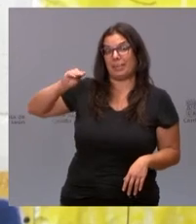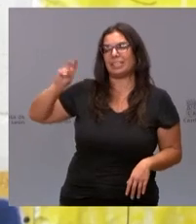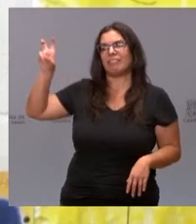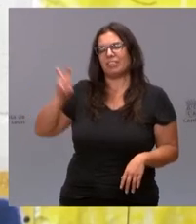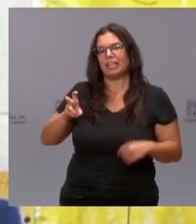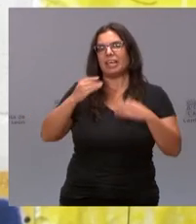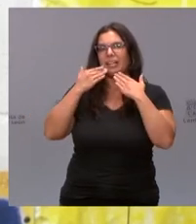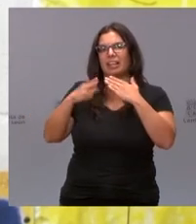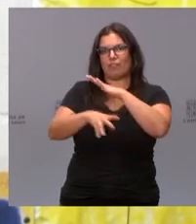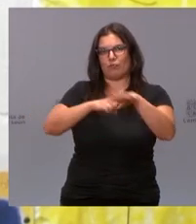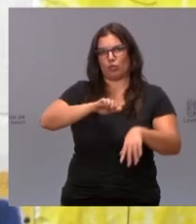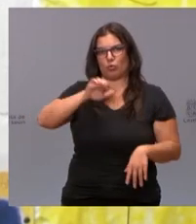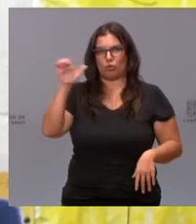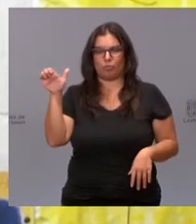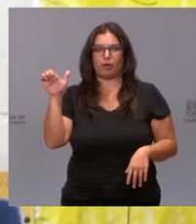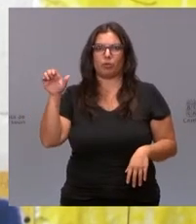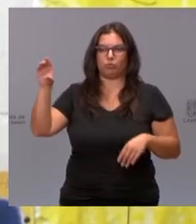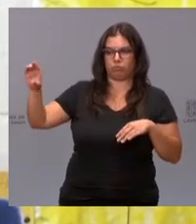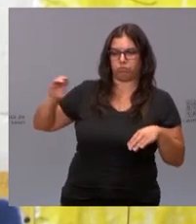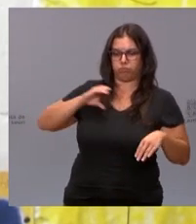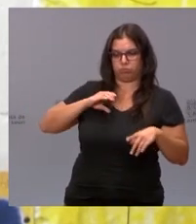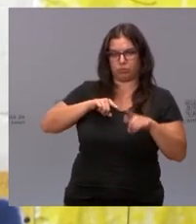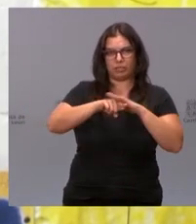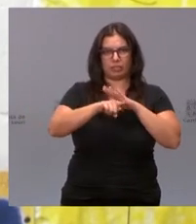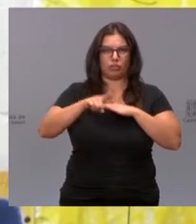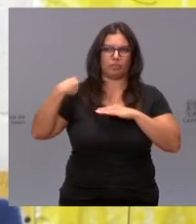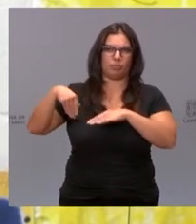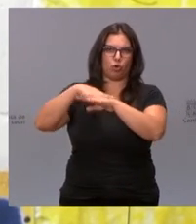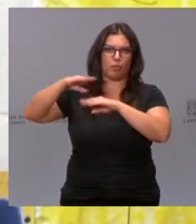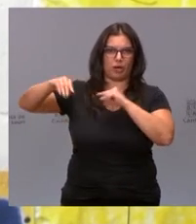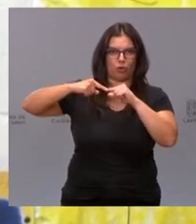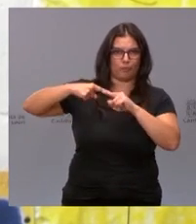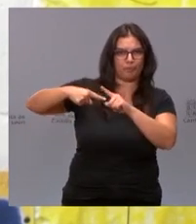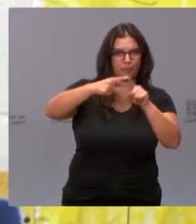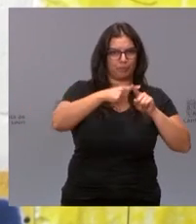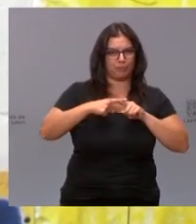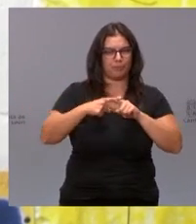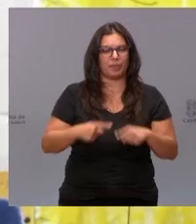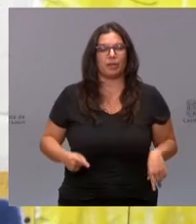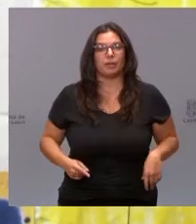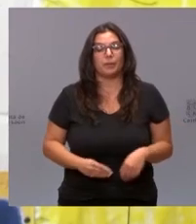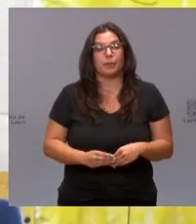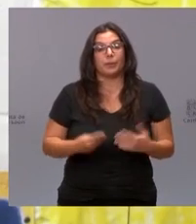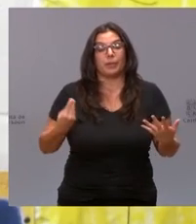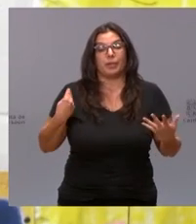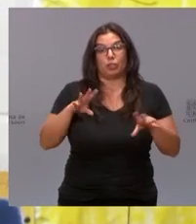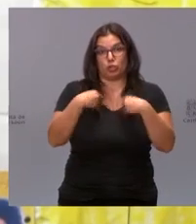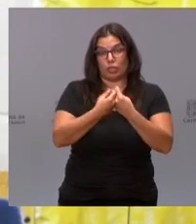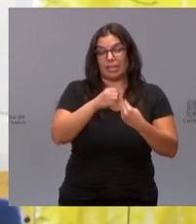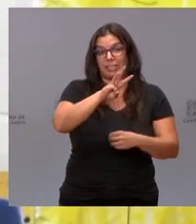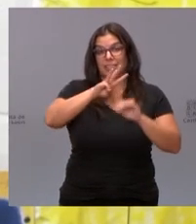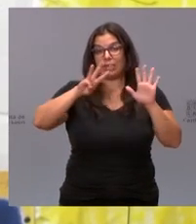fondos europeos canalizados por el Gobierno de España. Estos 38